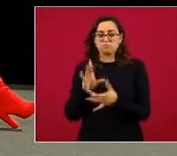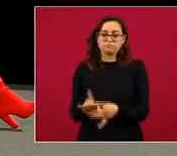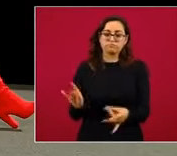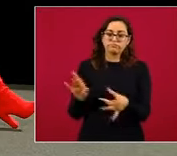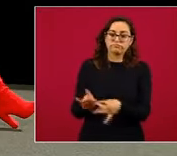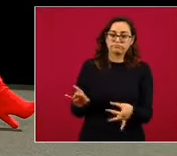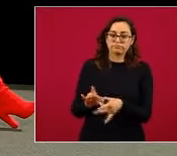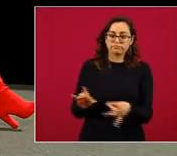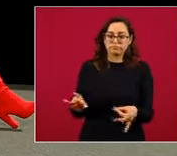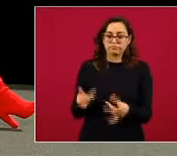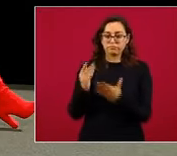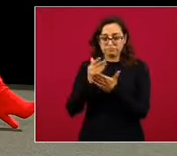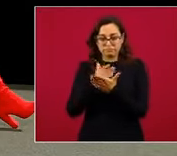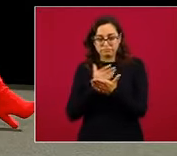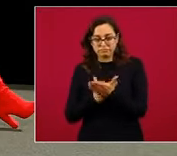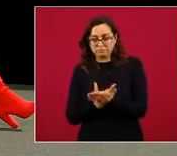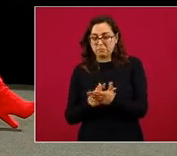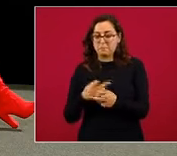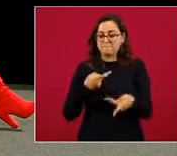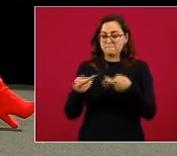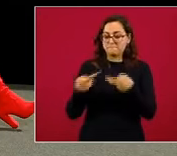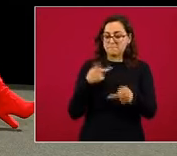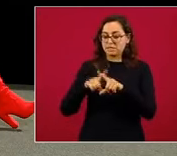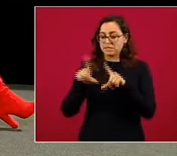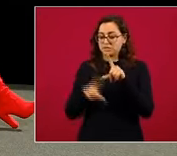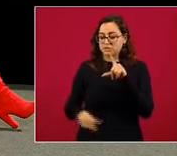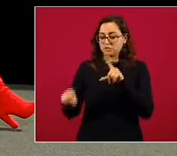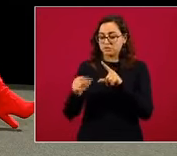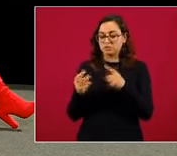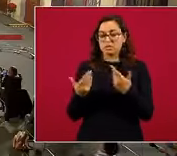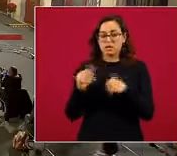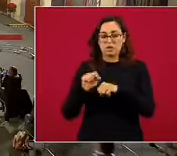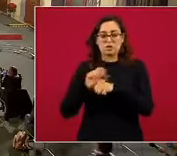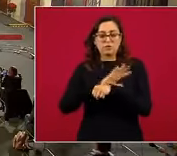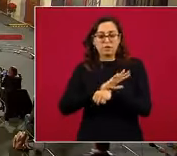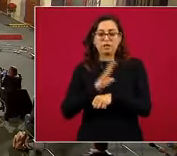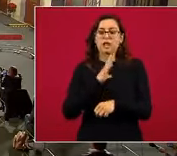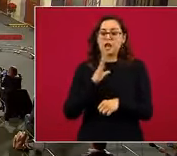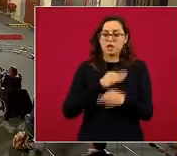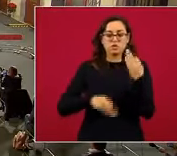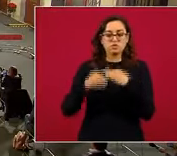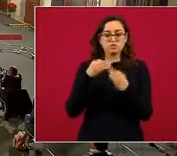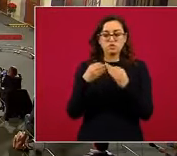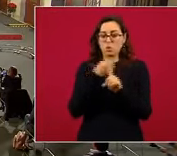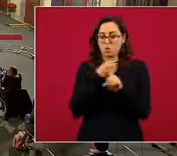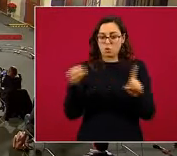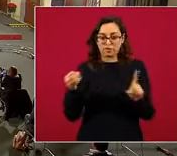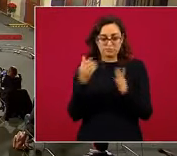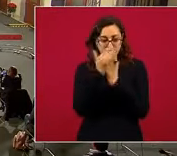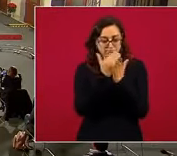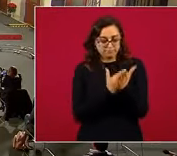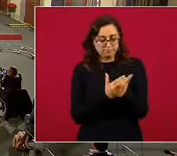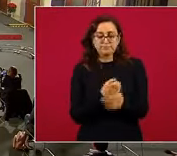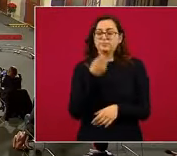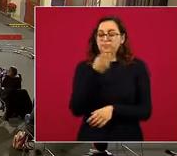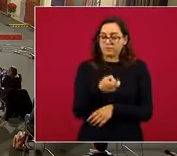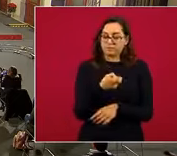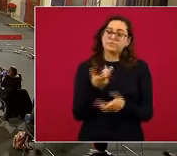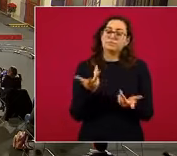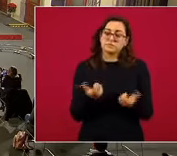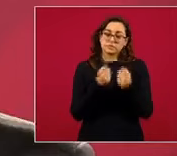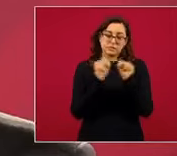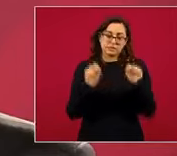comentarles sobre esta política nacional de vacunación contra COVID. Entonces, hay todo un esquema de coordinación, el sector salud tiene sus instrumentos